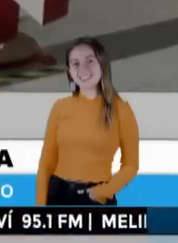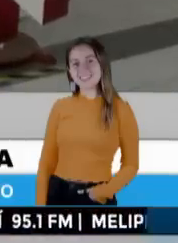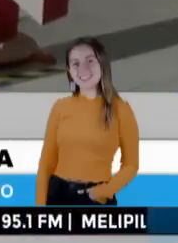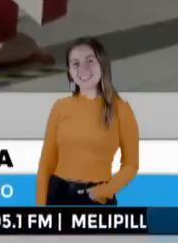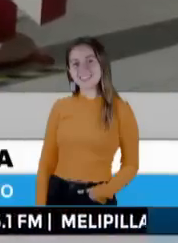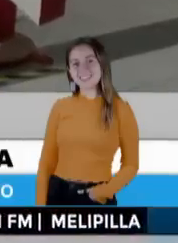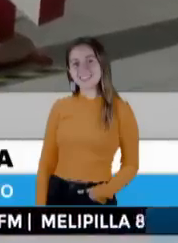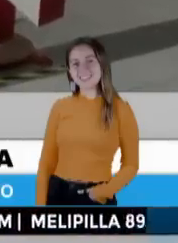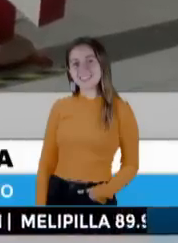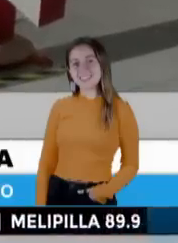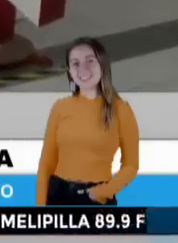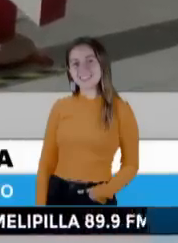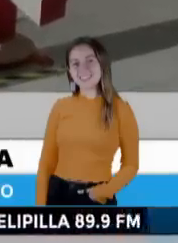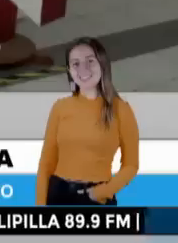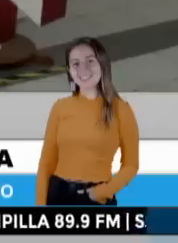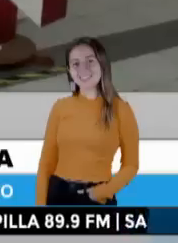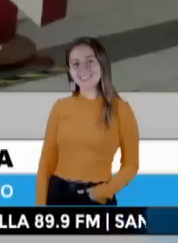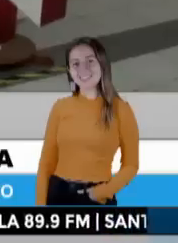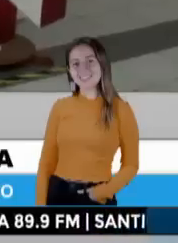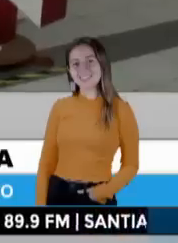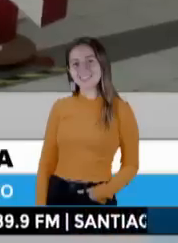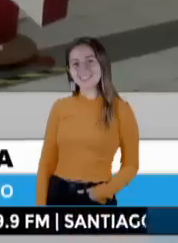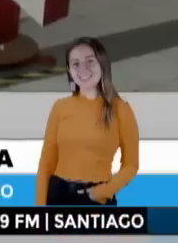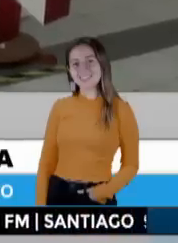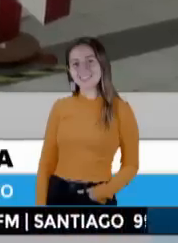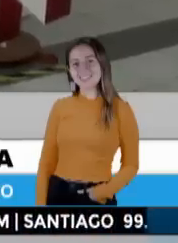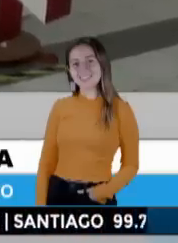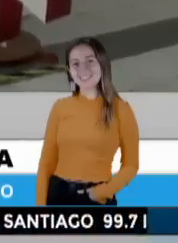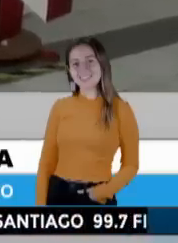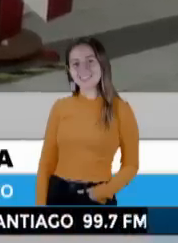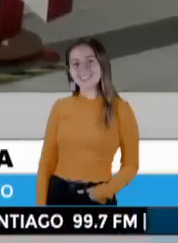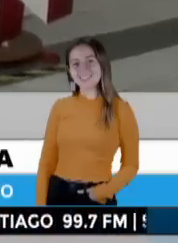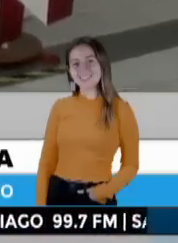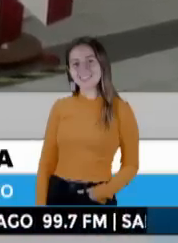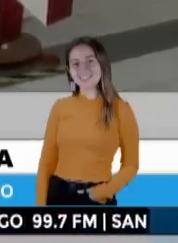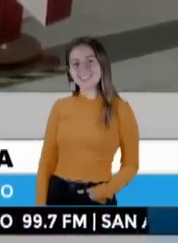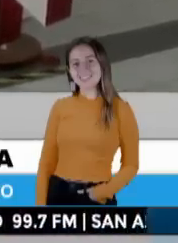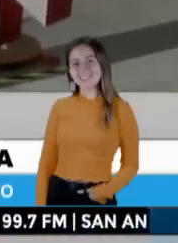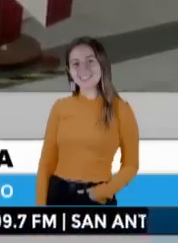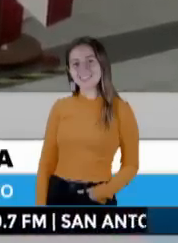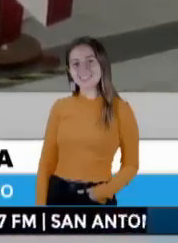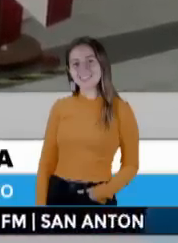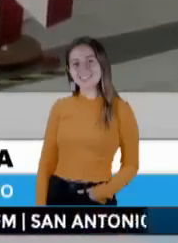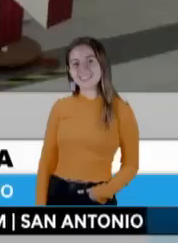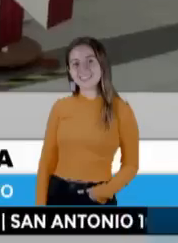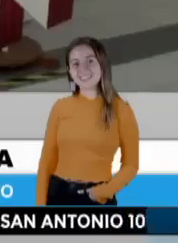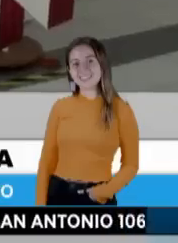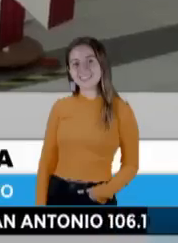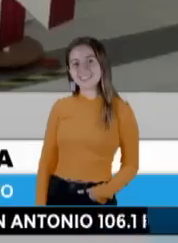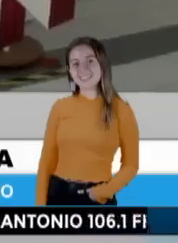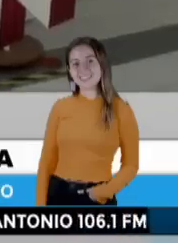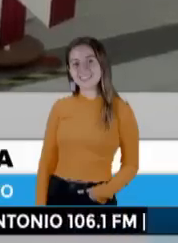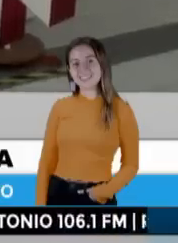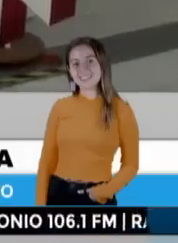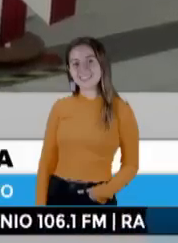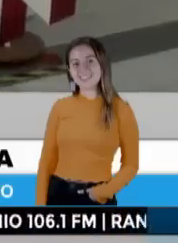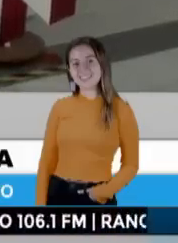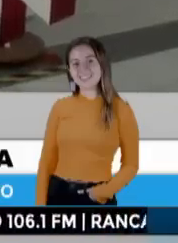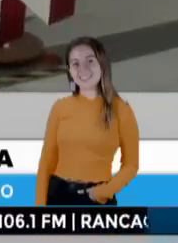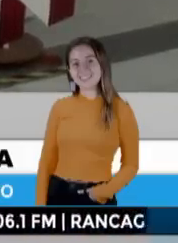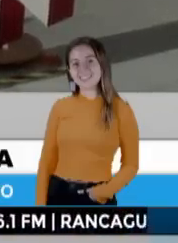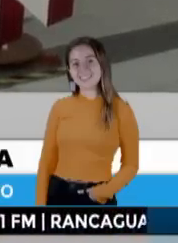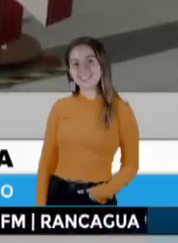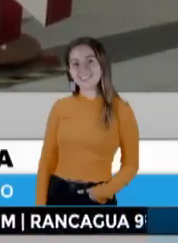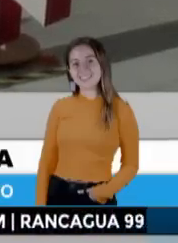Y Carmen Frey inmediatamente le dio el apoyo. O sea, la democracia cristiana se habría cuadrado con Boric y después habría recibido un